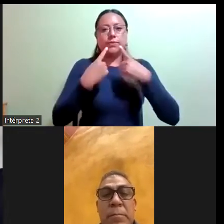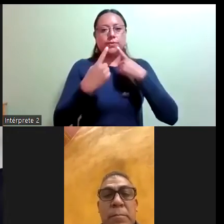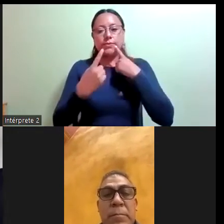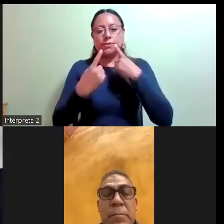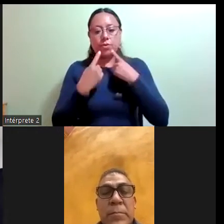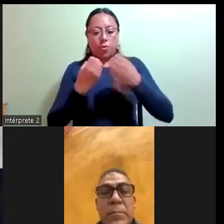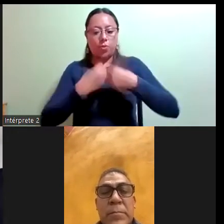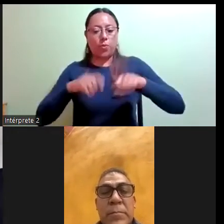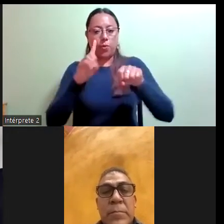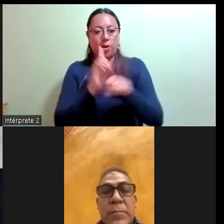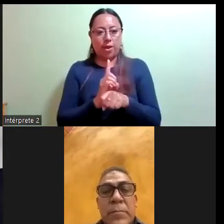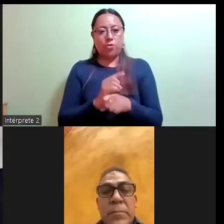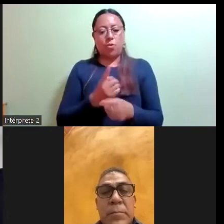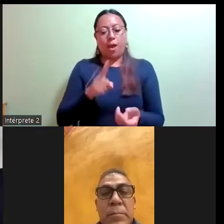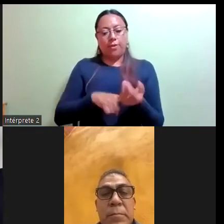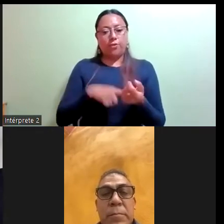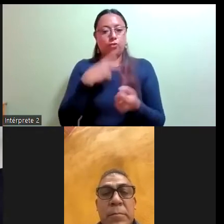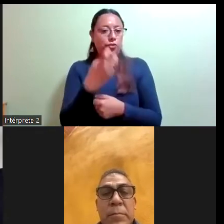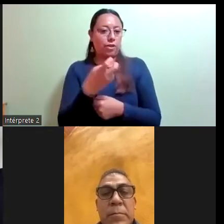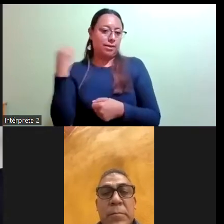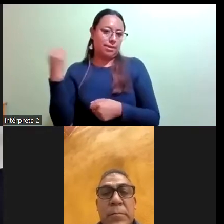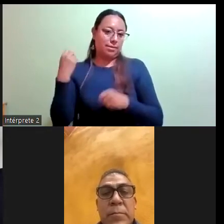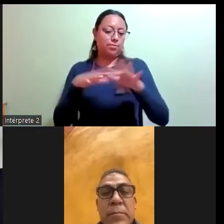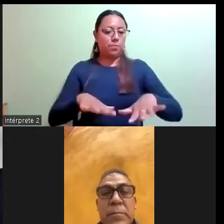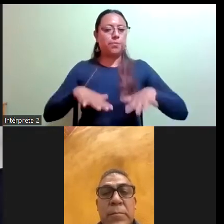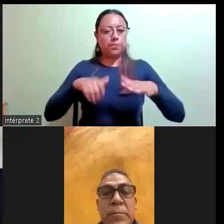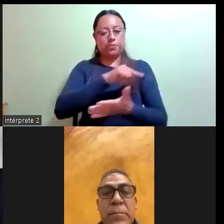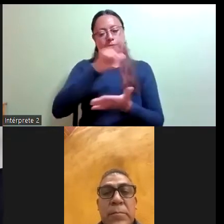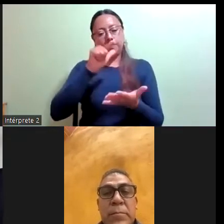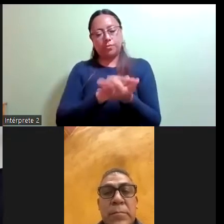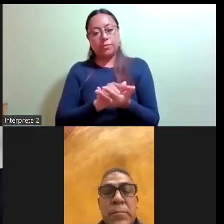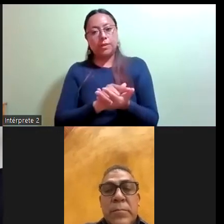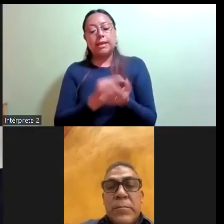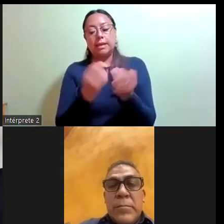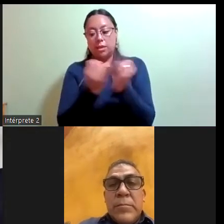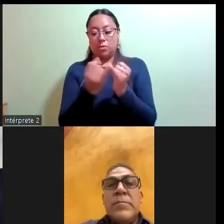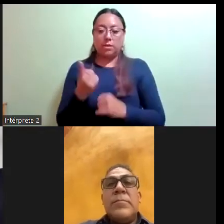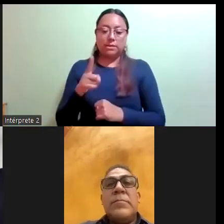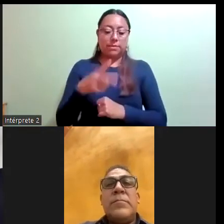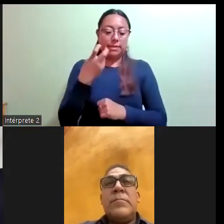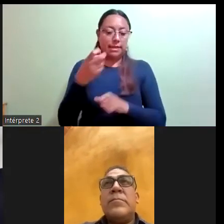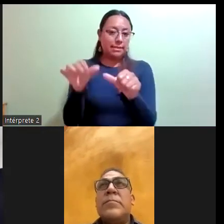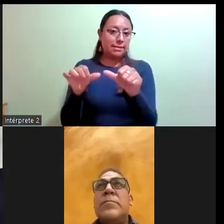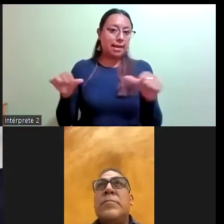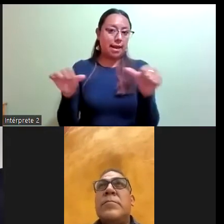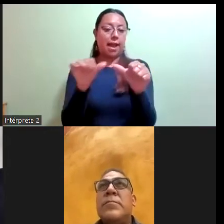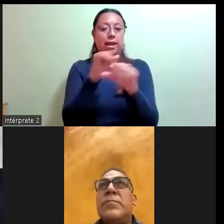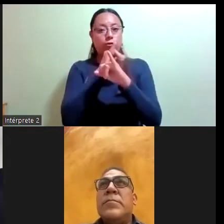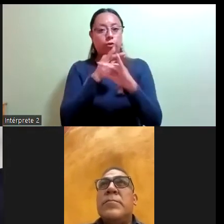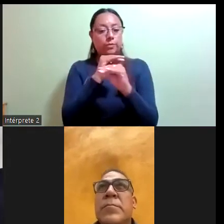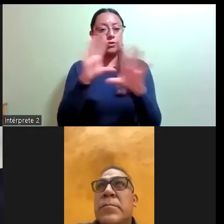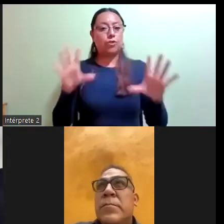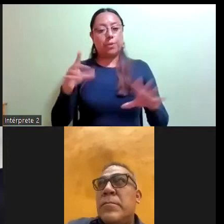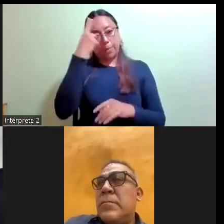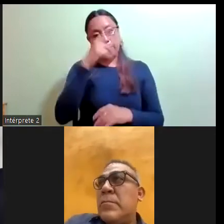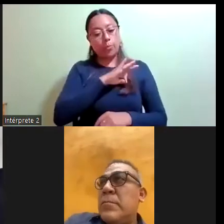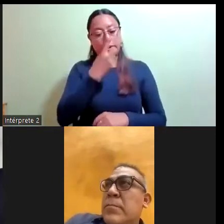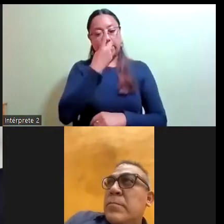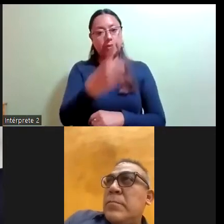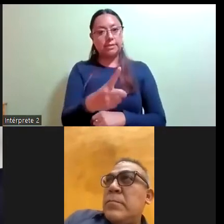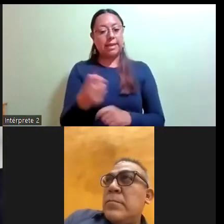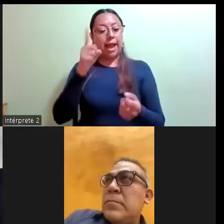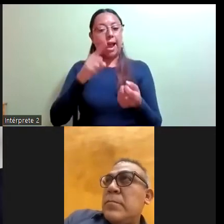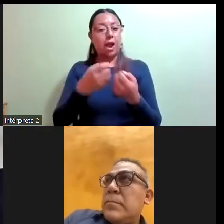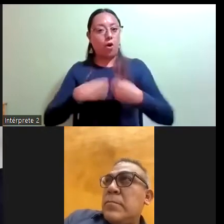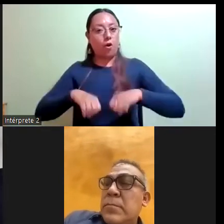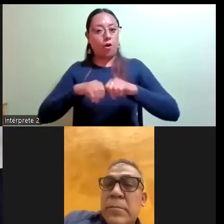este órgano legislativo, es que se instruya también a esta unidad de transparencia para que se le notifique al órgano interno de control del